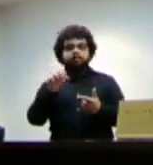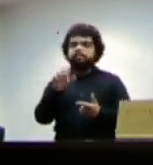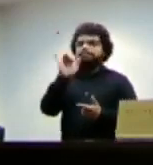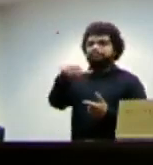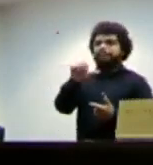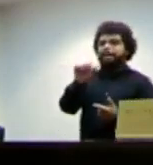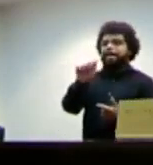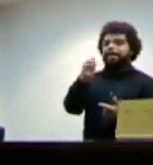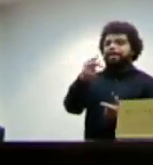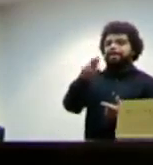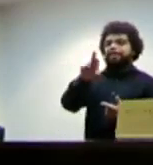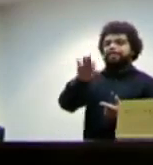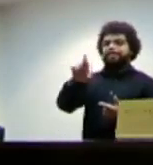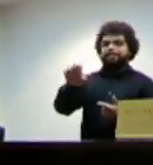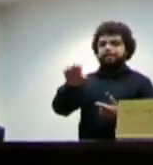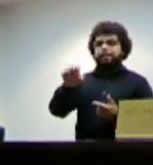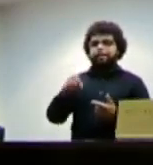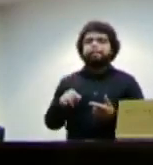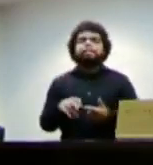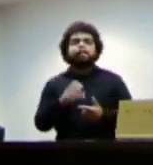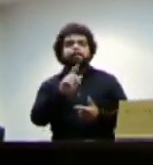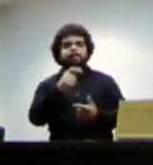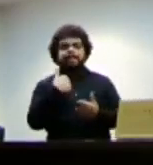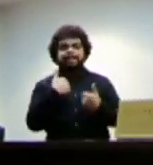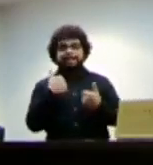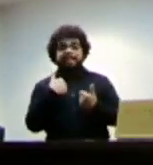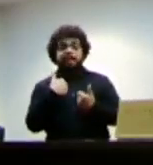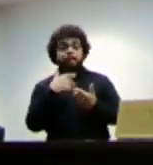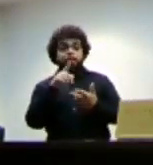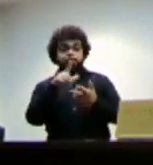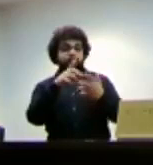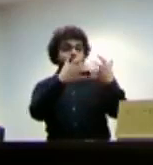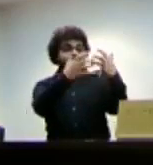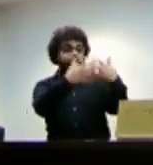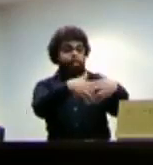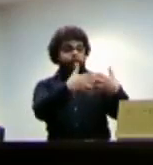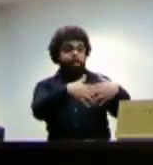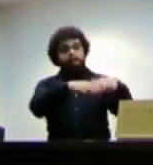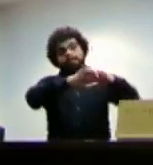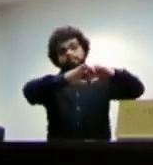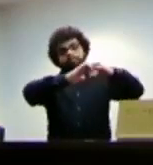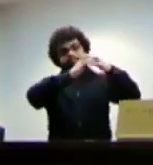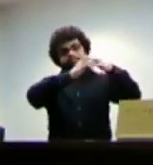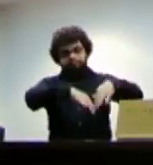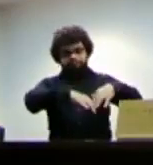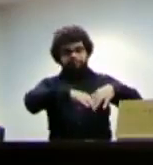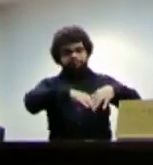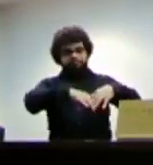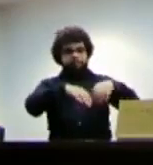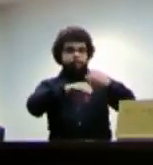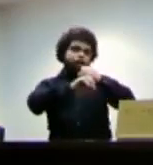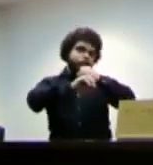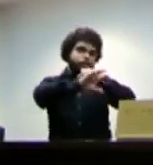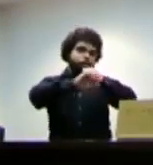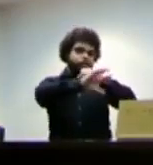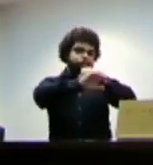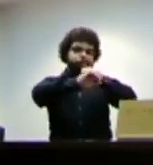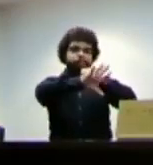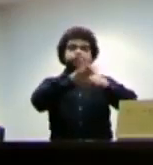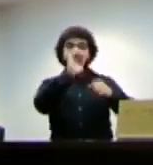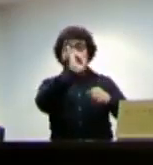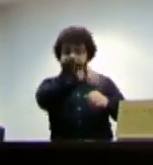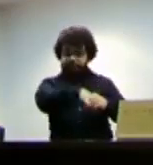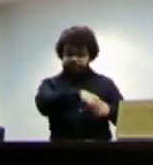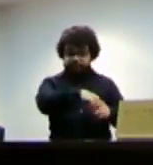Aguirre tuvimos una falla en un motor eléctrico de una bomba de alimentación. Esa unidad de